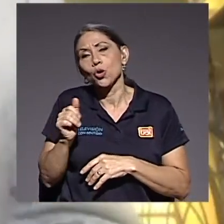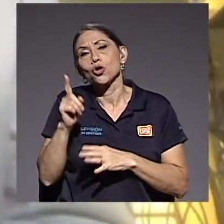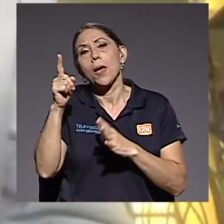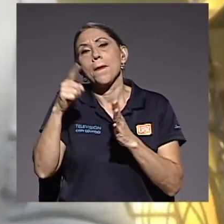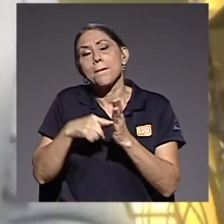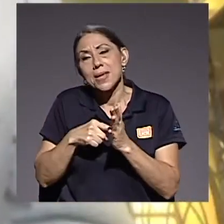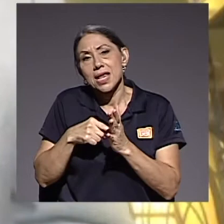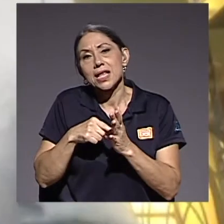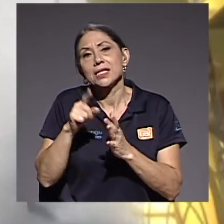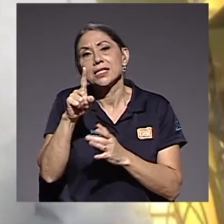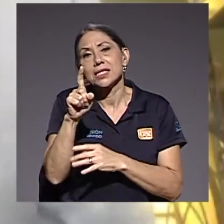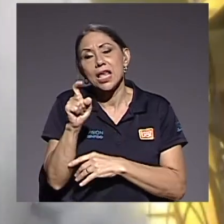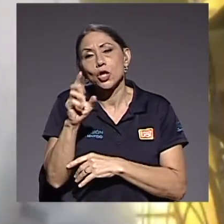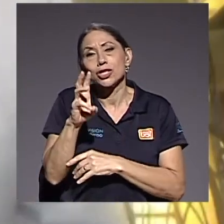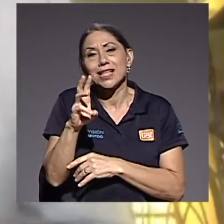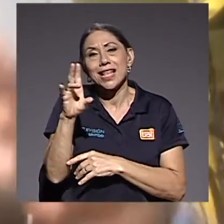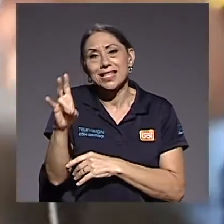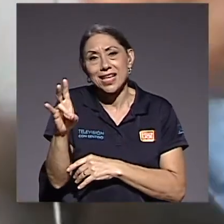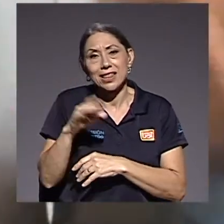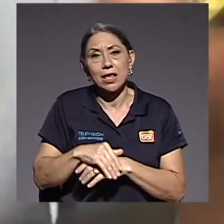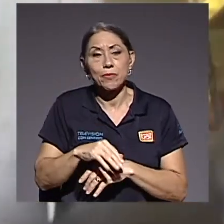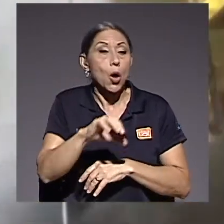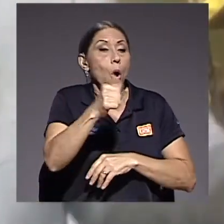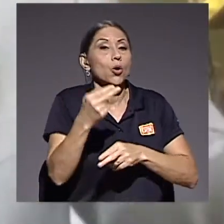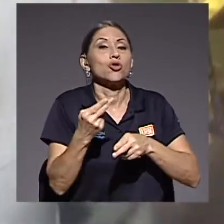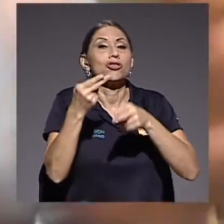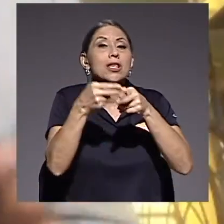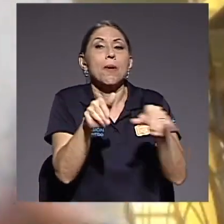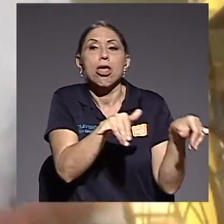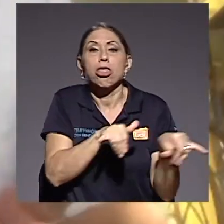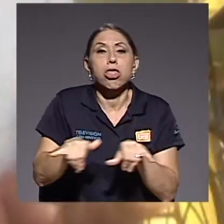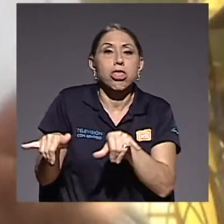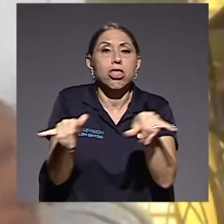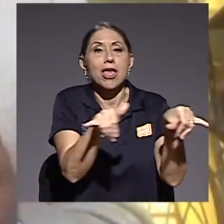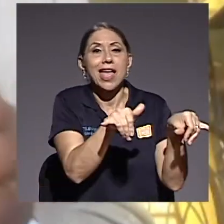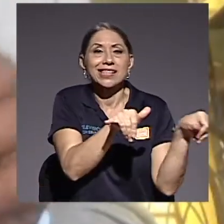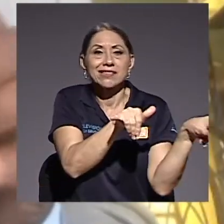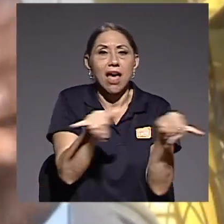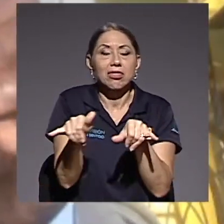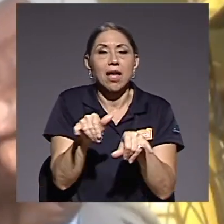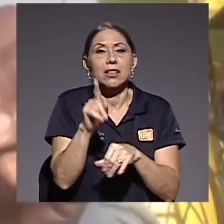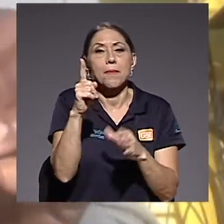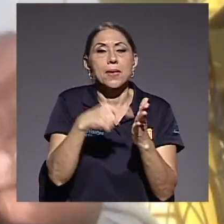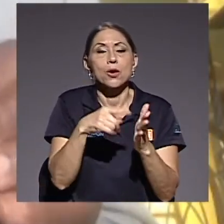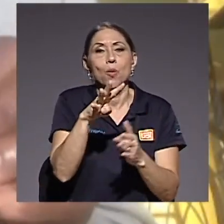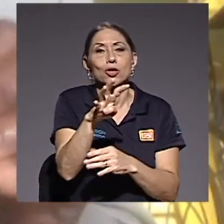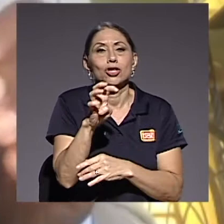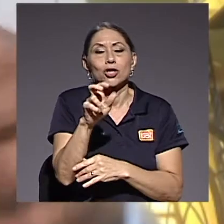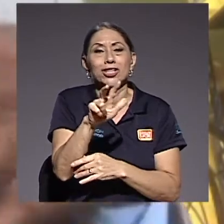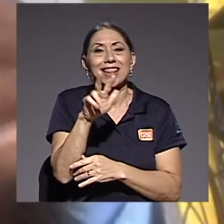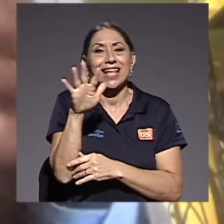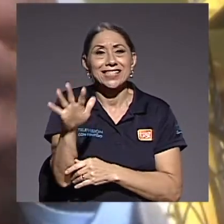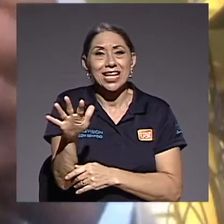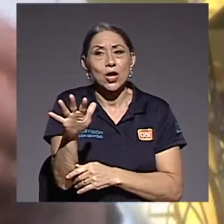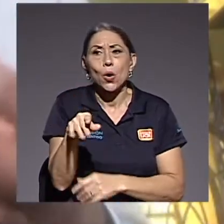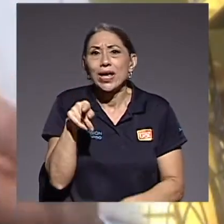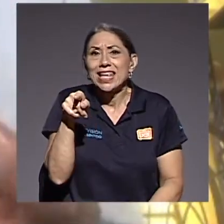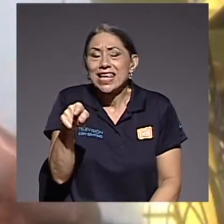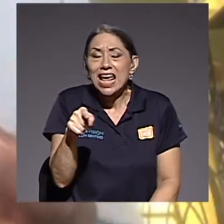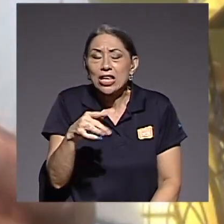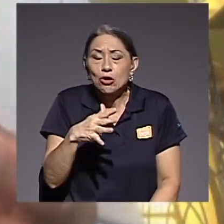1067, otros tienen lo que llaman estándar de 1435, y lo han lamentado por haber hecho